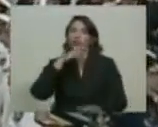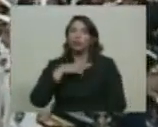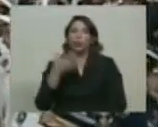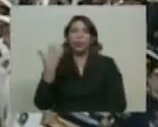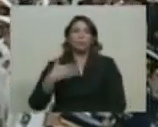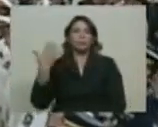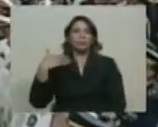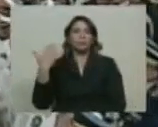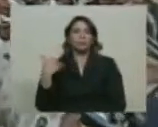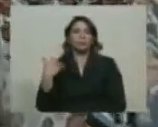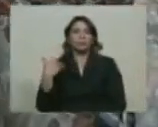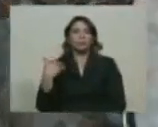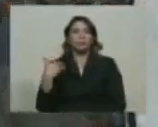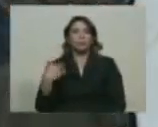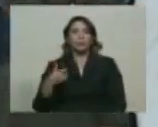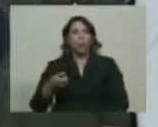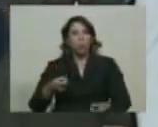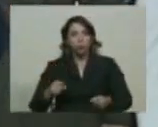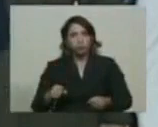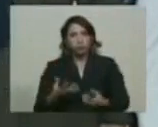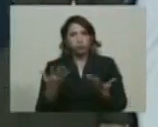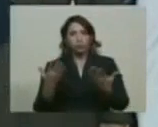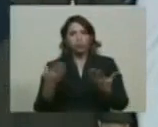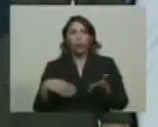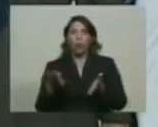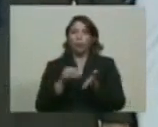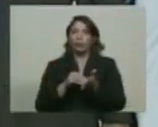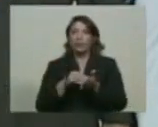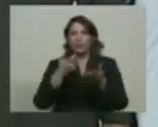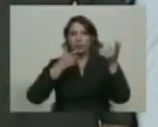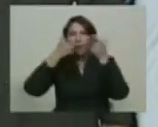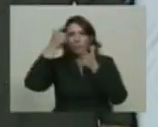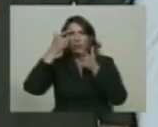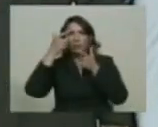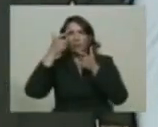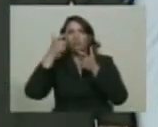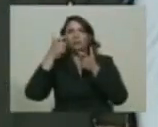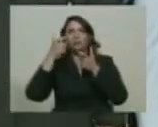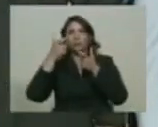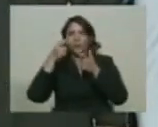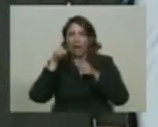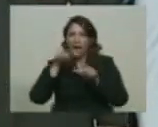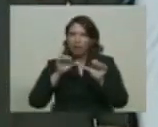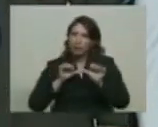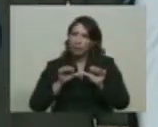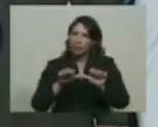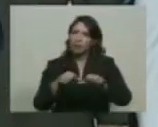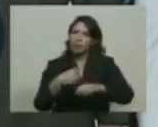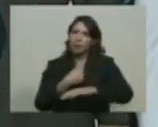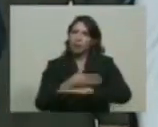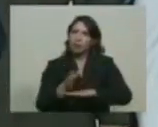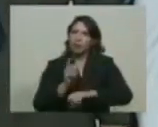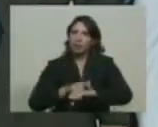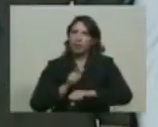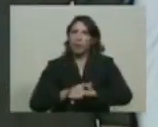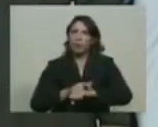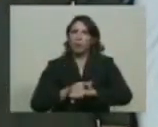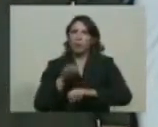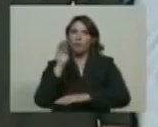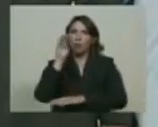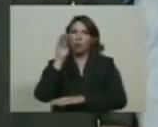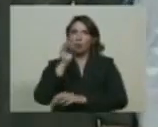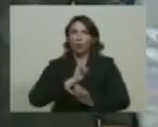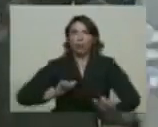de resurrección de Chávez. Y así está decretado por los tiempos futuros. Fuerza Armada Nacional